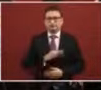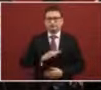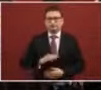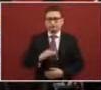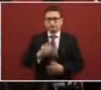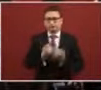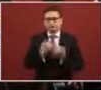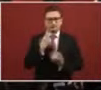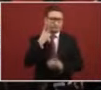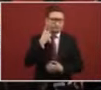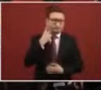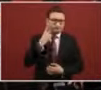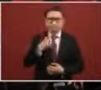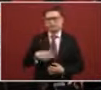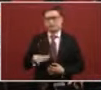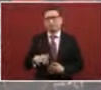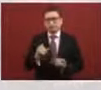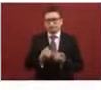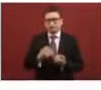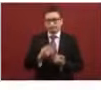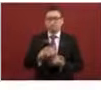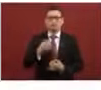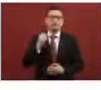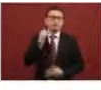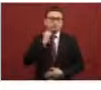diputado local, diputado federal, senador,